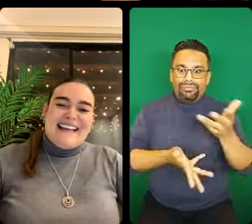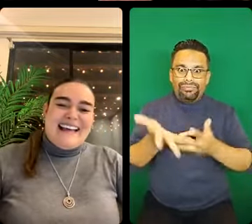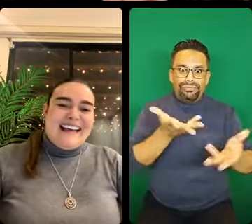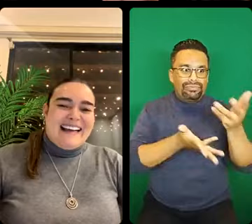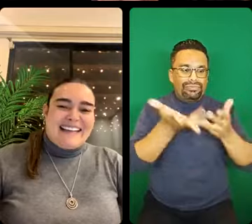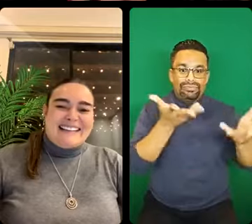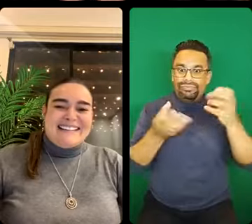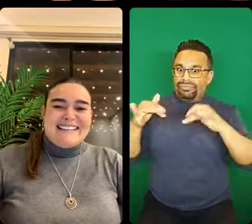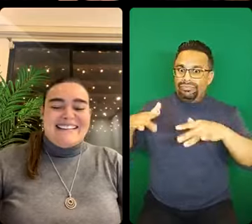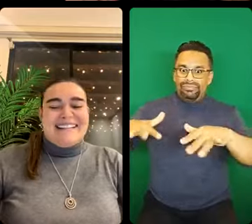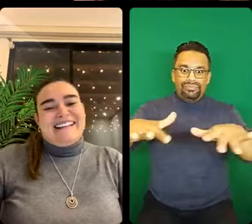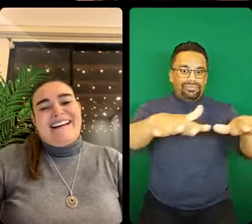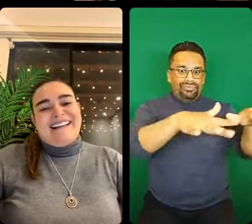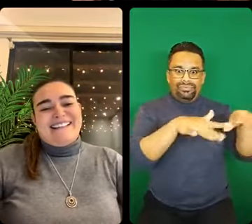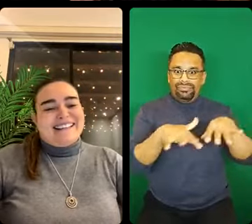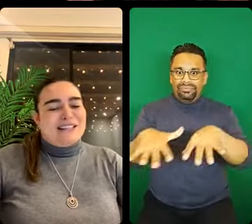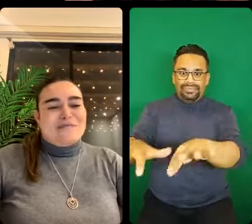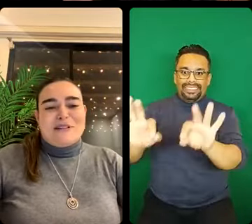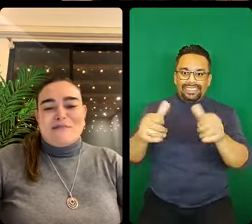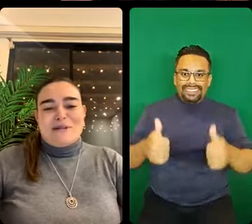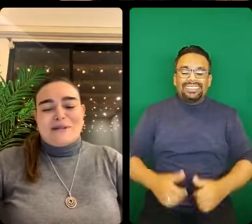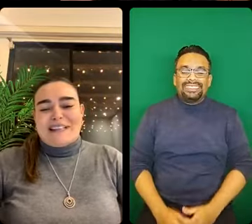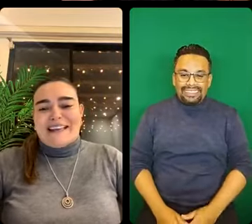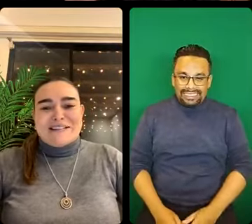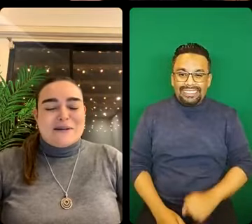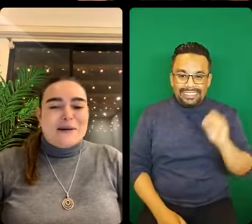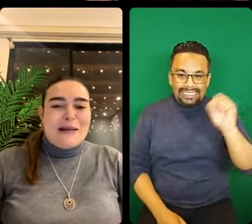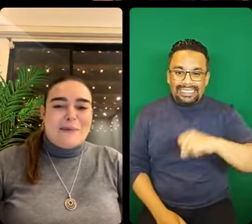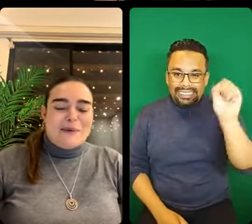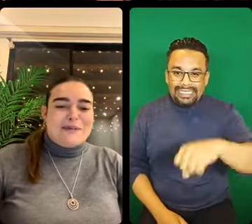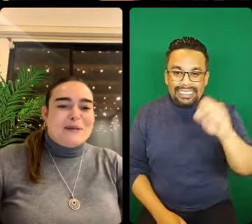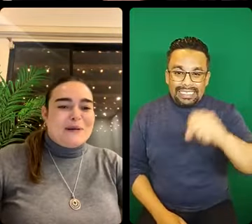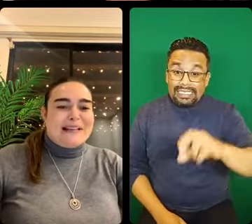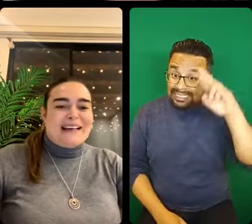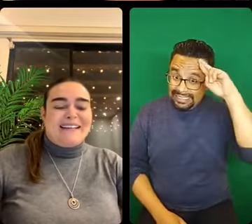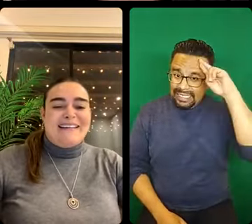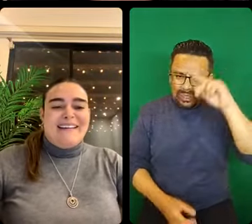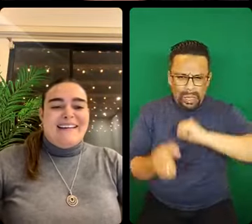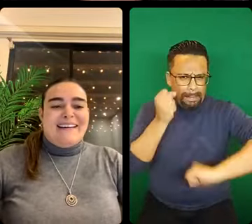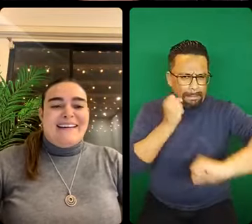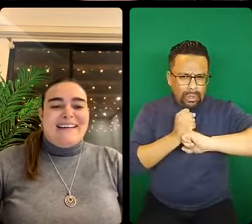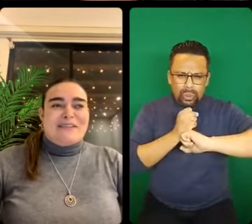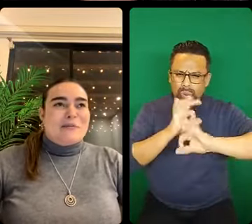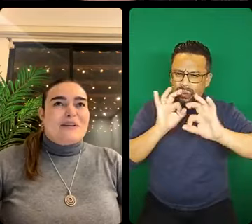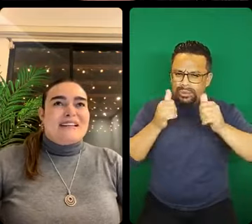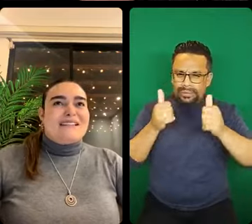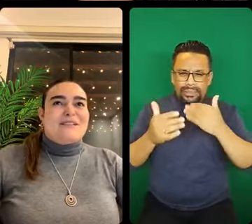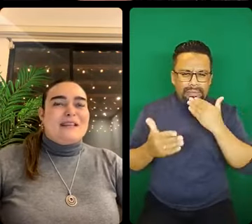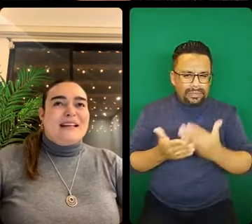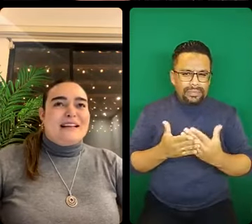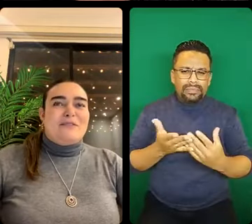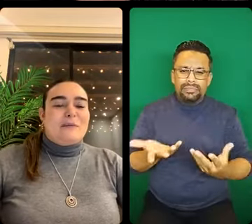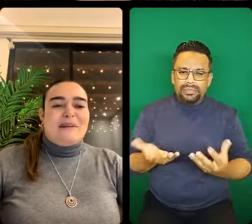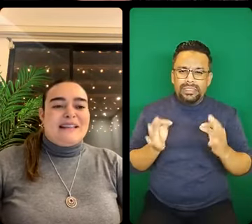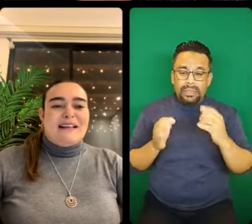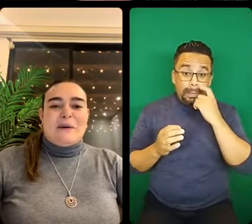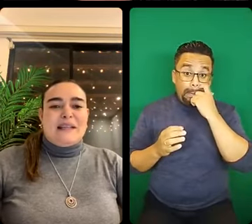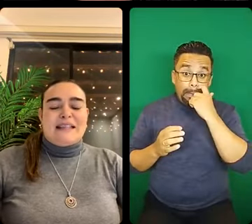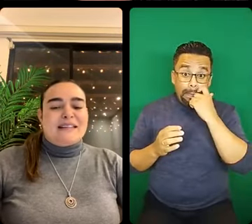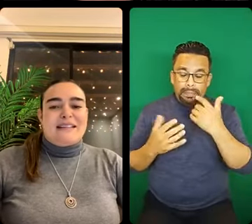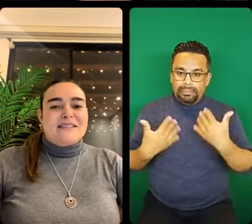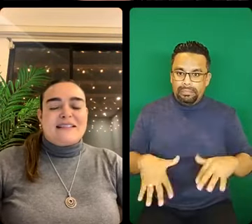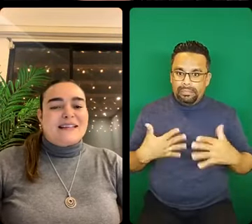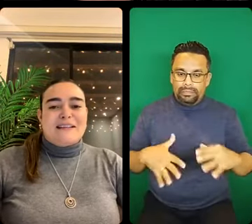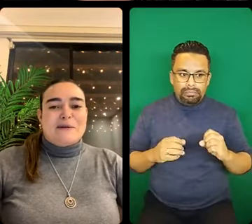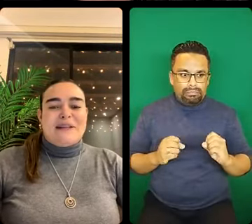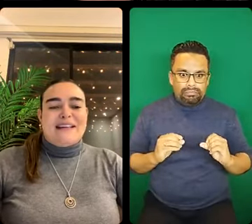ustedes son preciosas. Ay, Jer, lo mismo de ustedes, todo el apoyo, de verdad. Como te decía, nos alegra enormemente la acogida